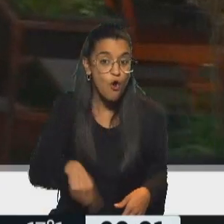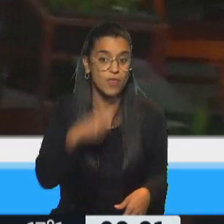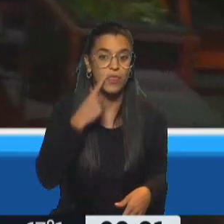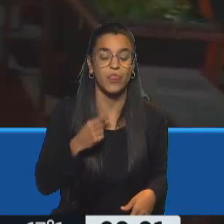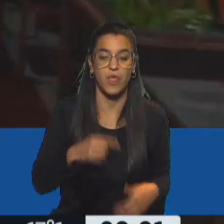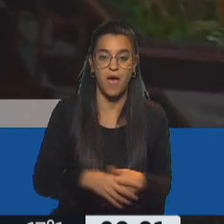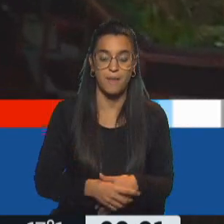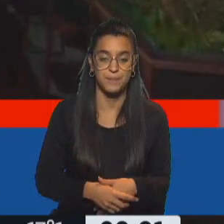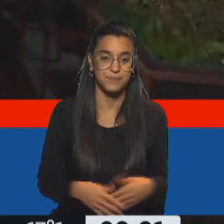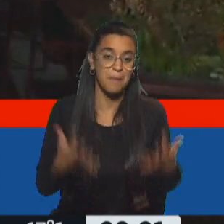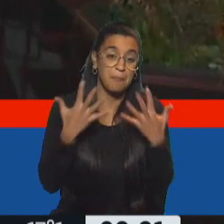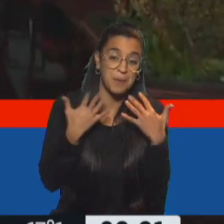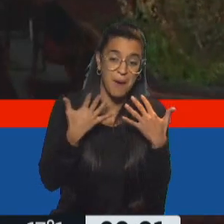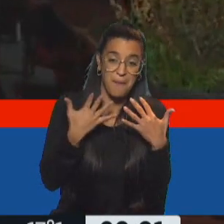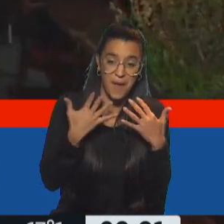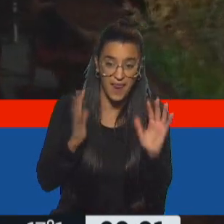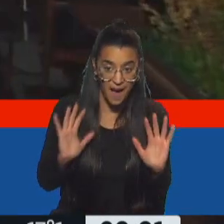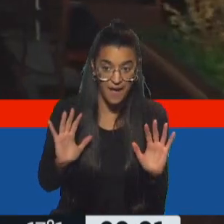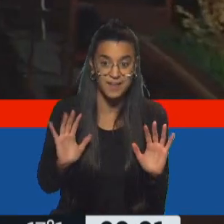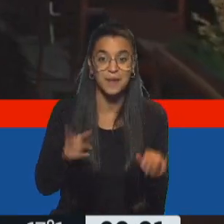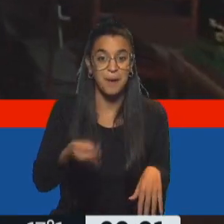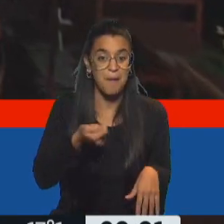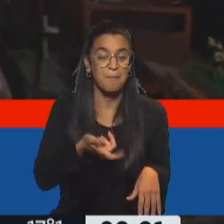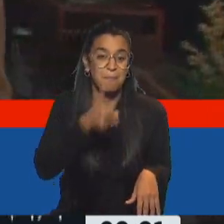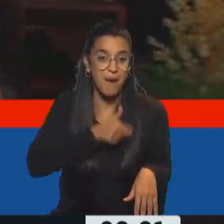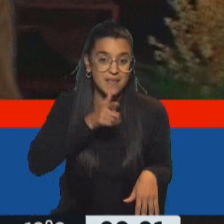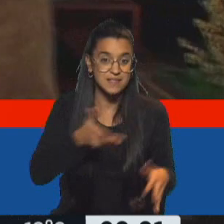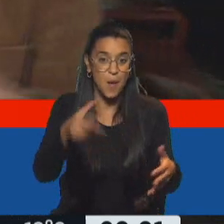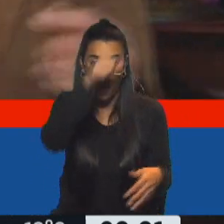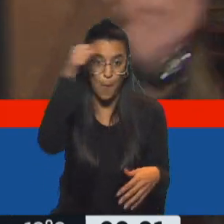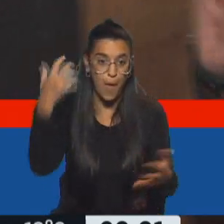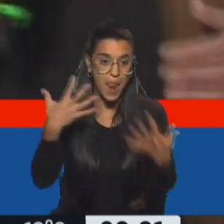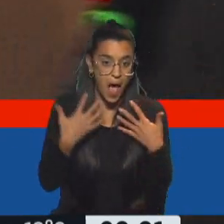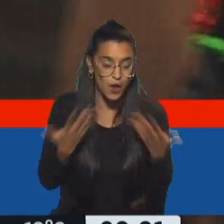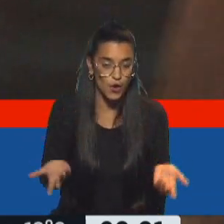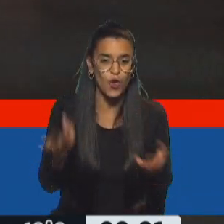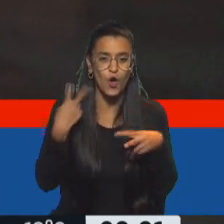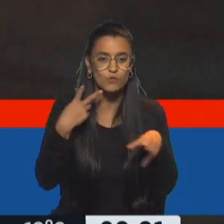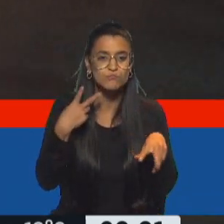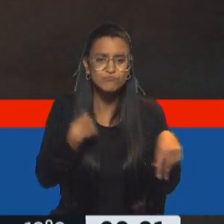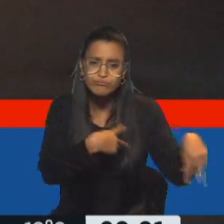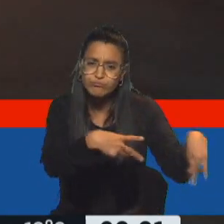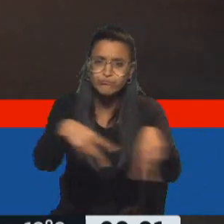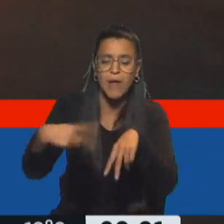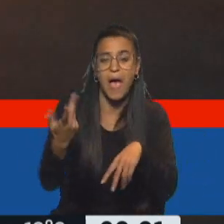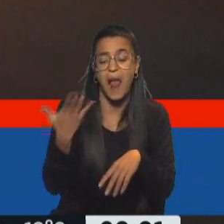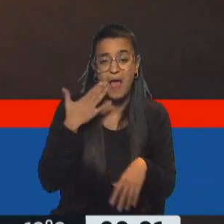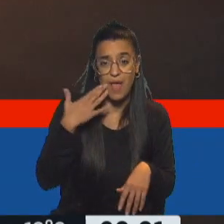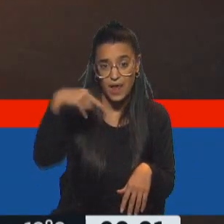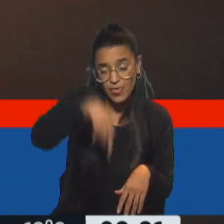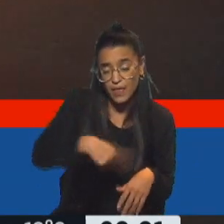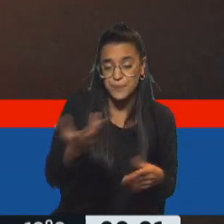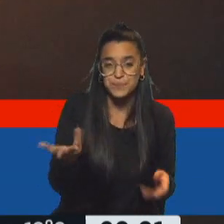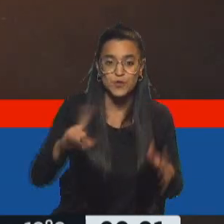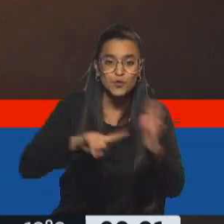jornada primaveral, casi te diría veraniega. Estuvimos recorriendo, haciendo la cobertura toda la tarde de la ciudad